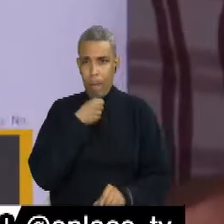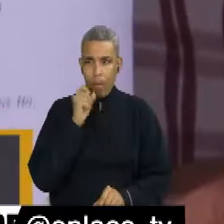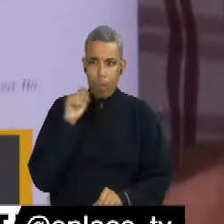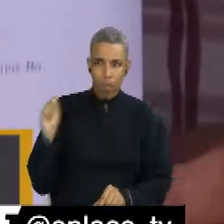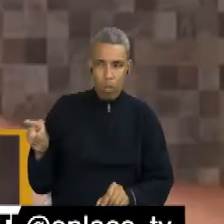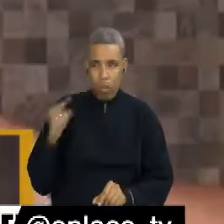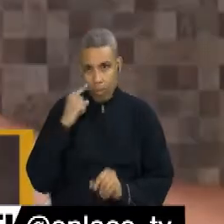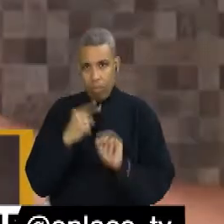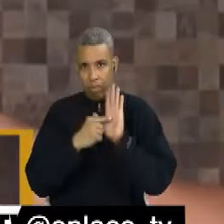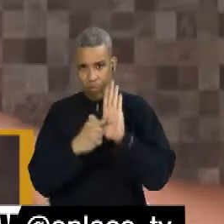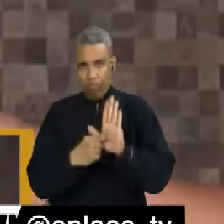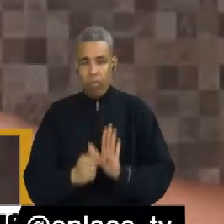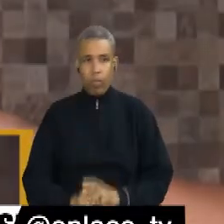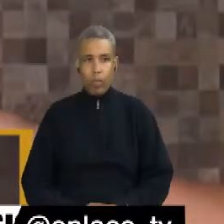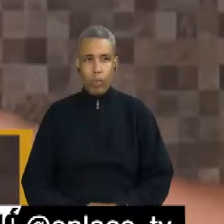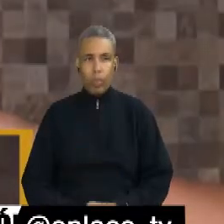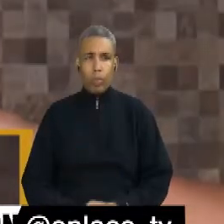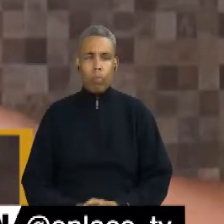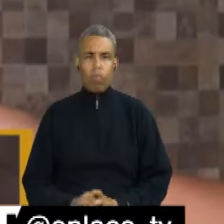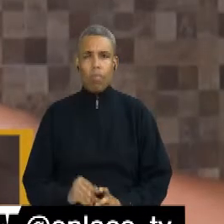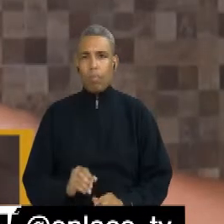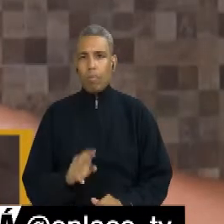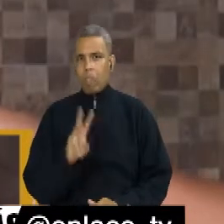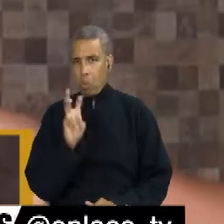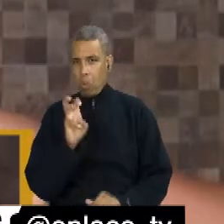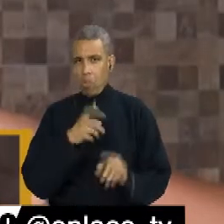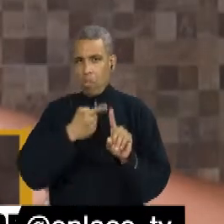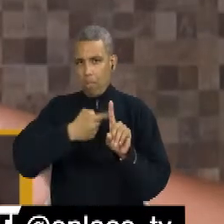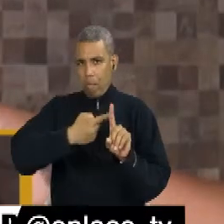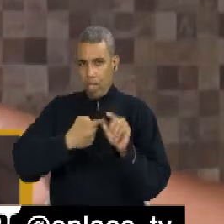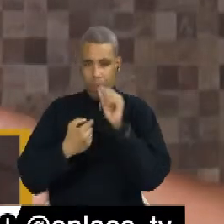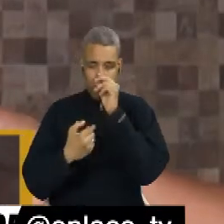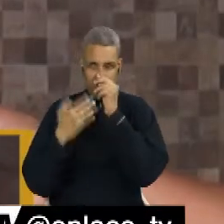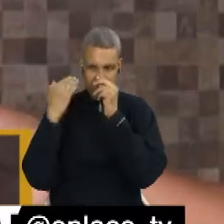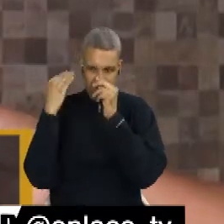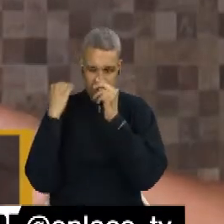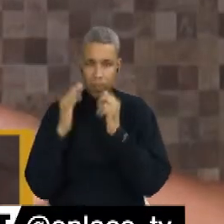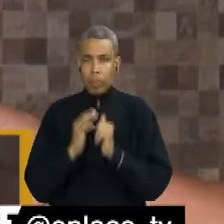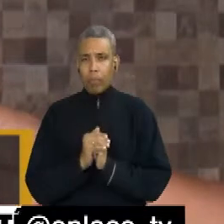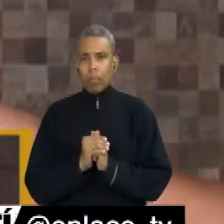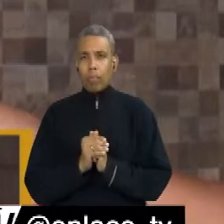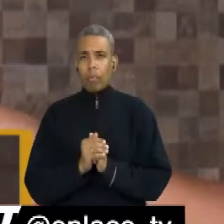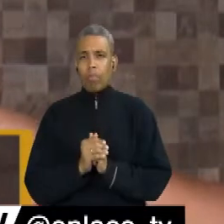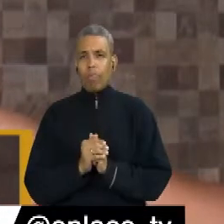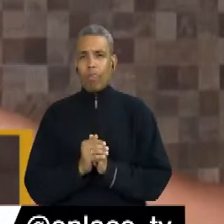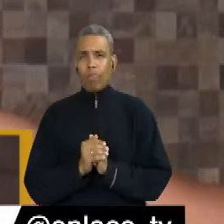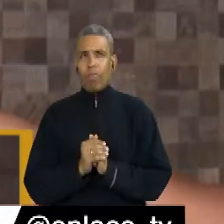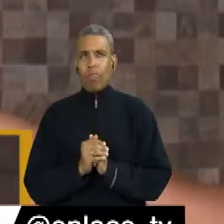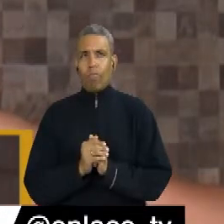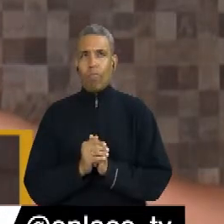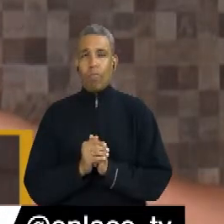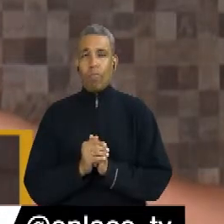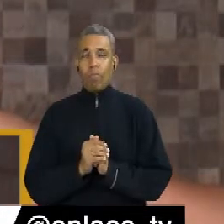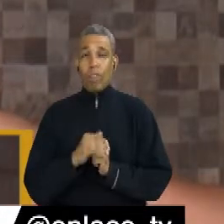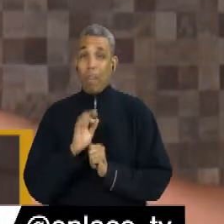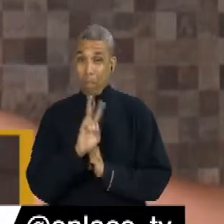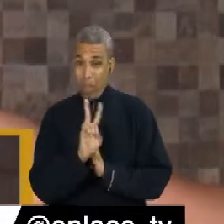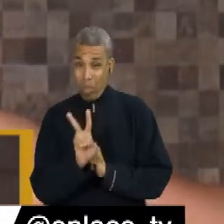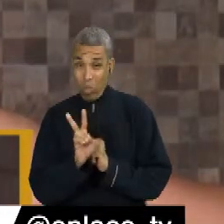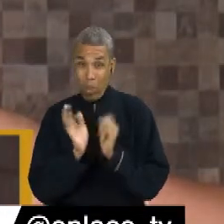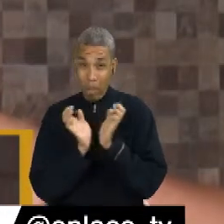Becerra. Este proceso lleva más de 8 meses y a partir del 22 de mayo del 2017, con resolución